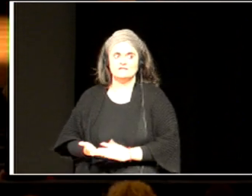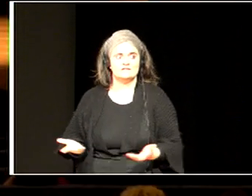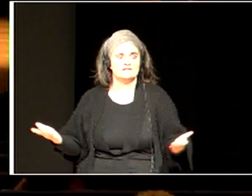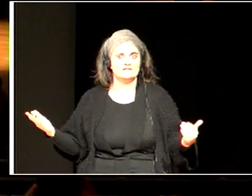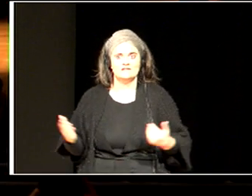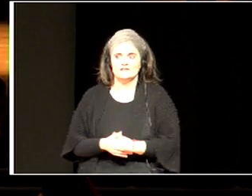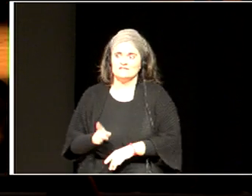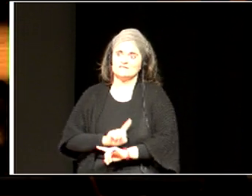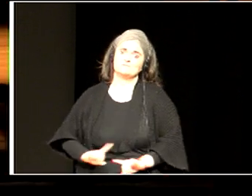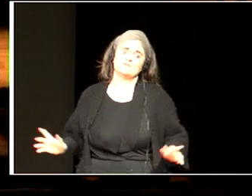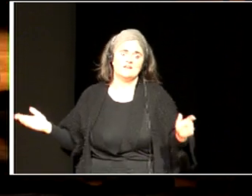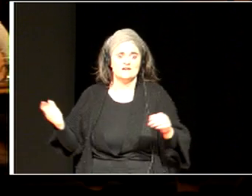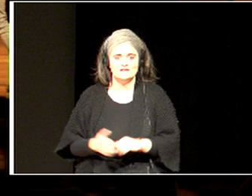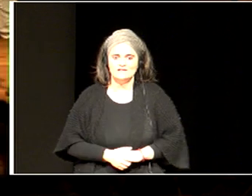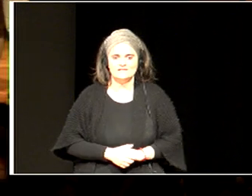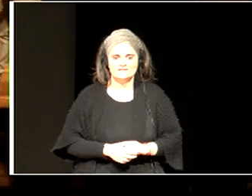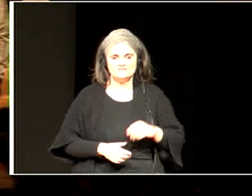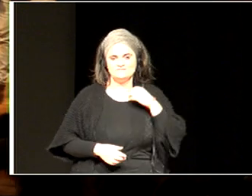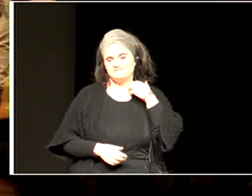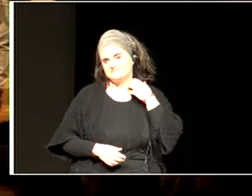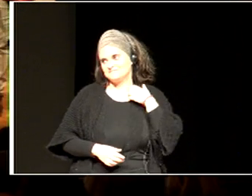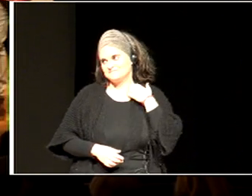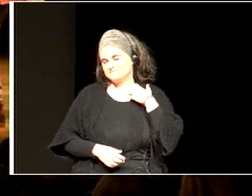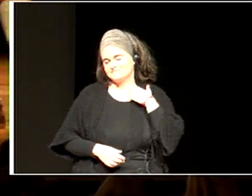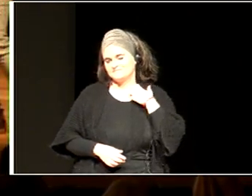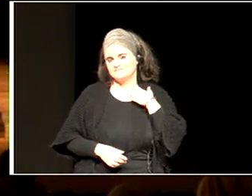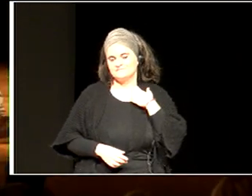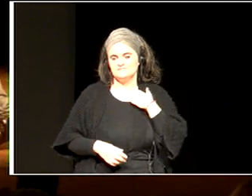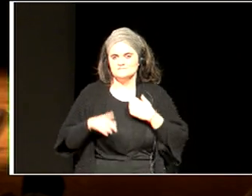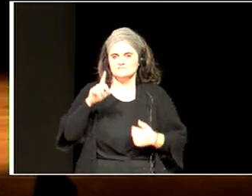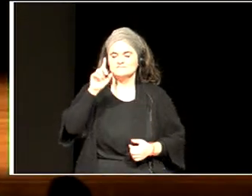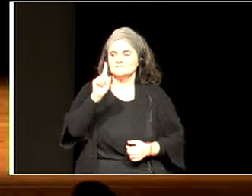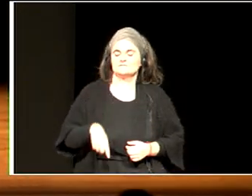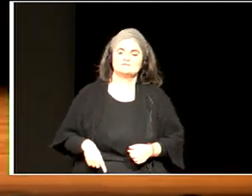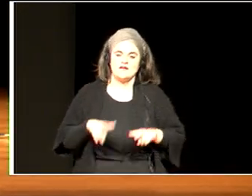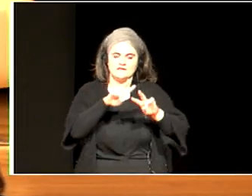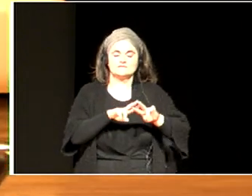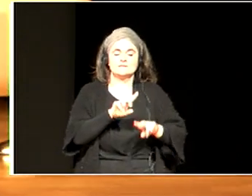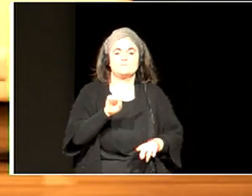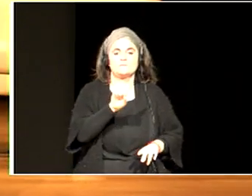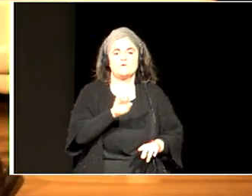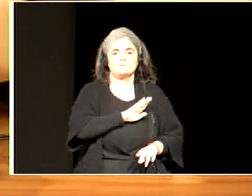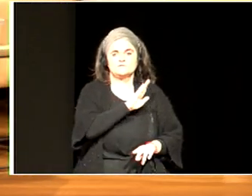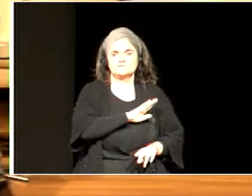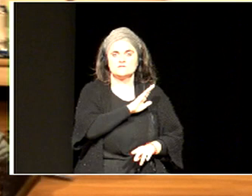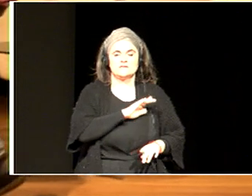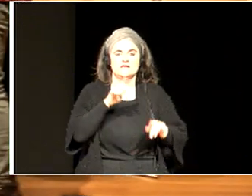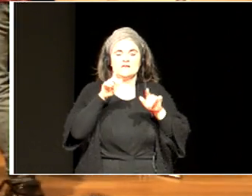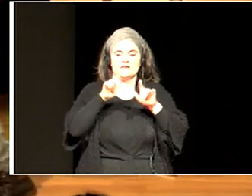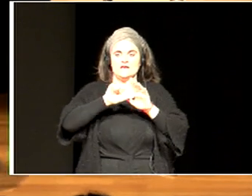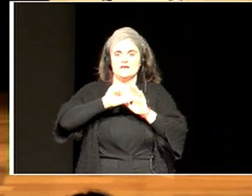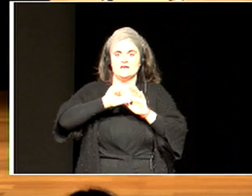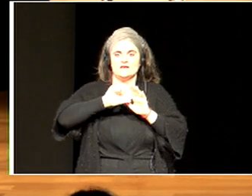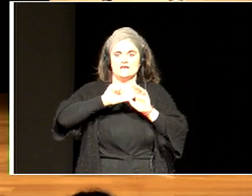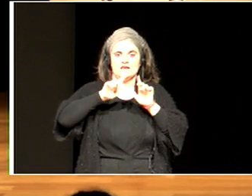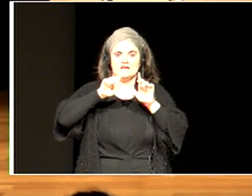bien este año también han hecho un análisis 1º de bachillerato en la asignatura literatura universal yo no uso libro de